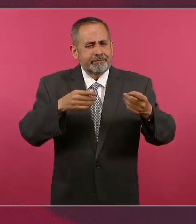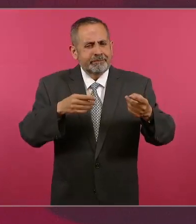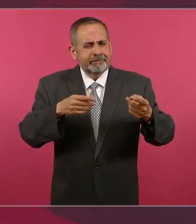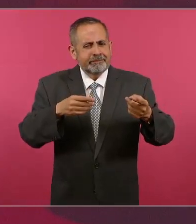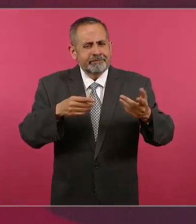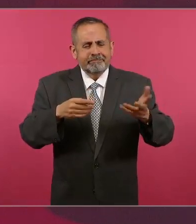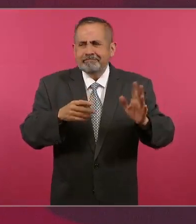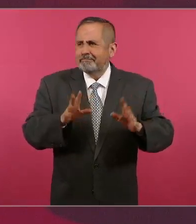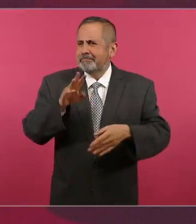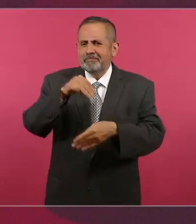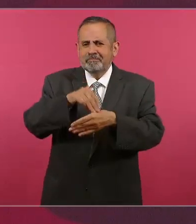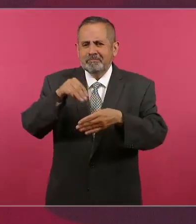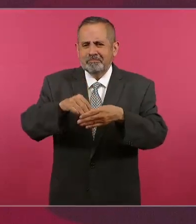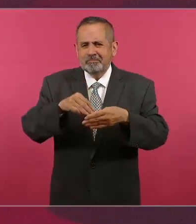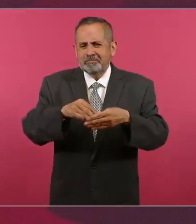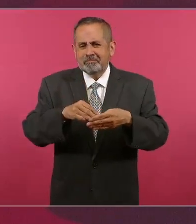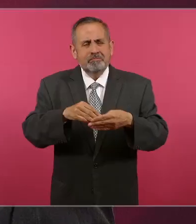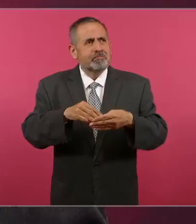pues un monumento